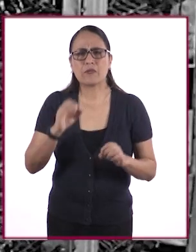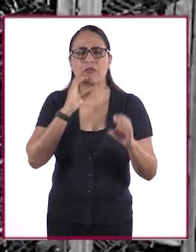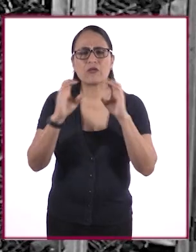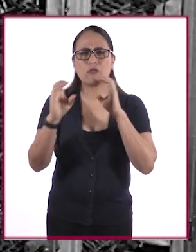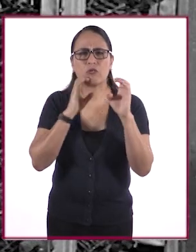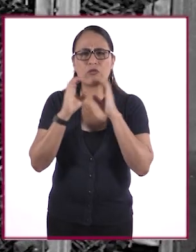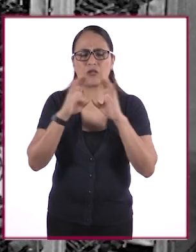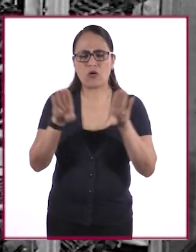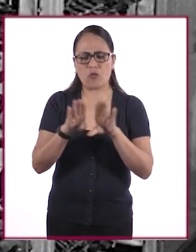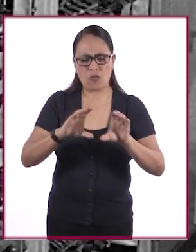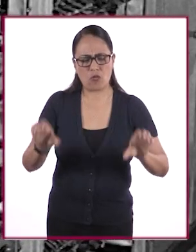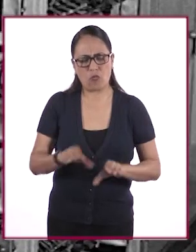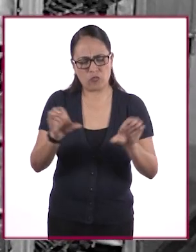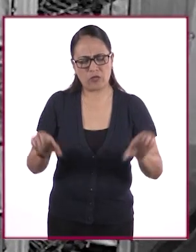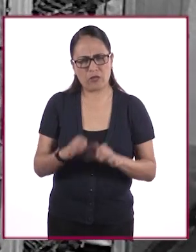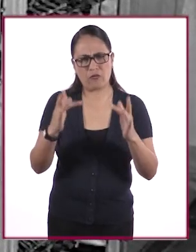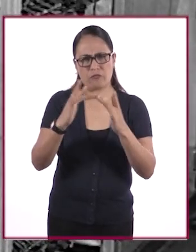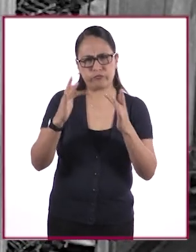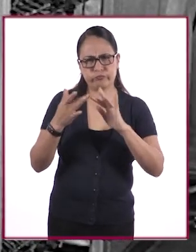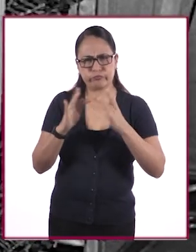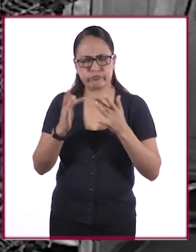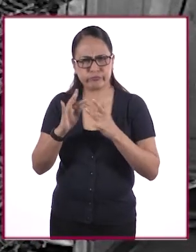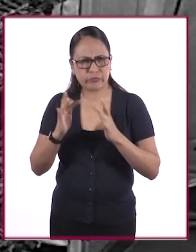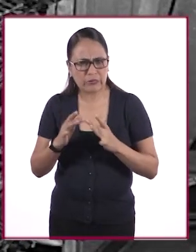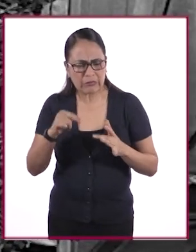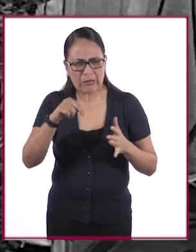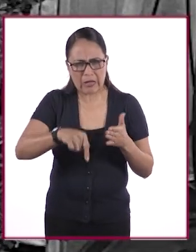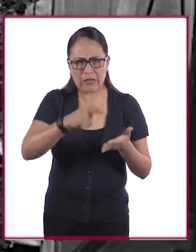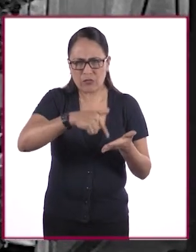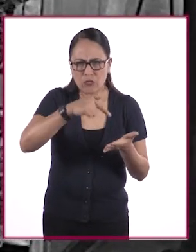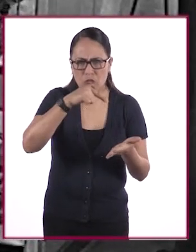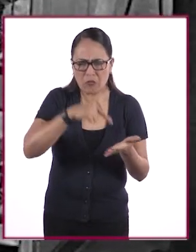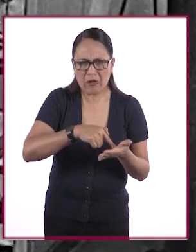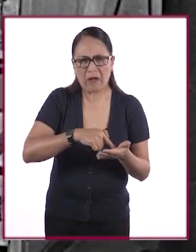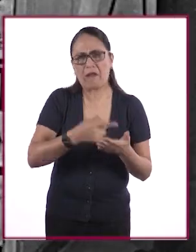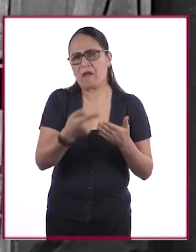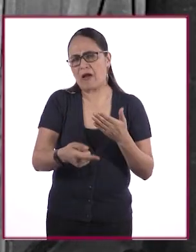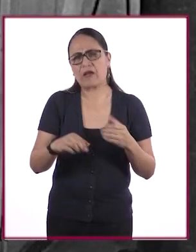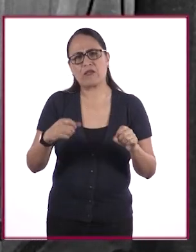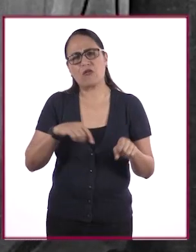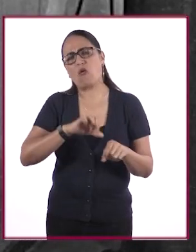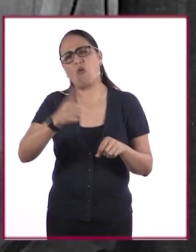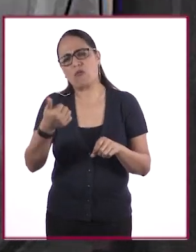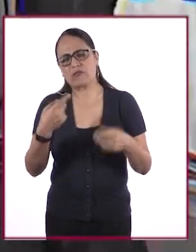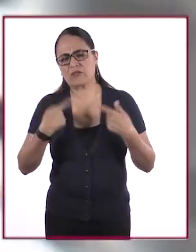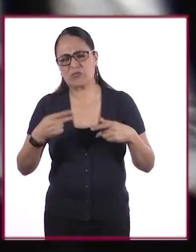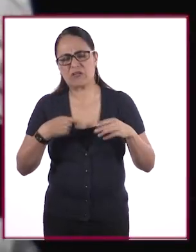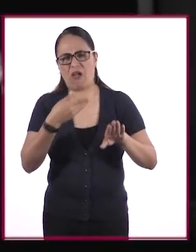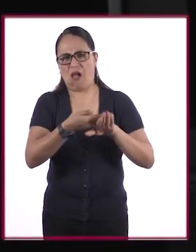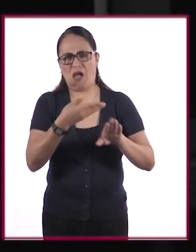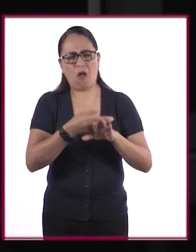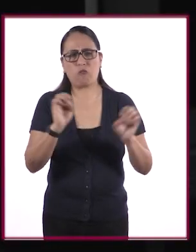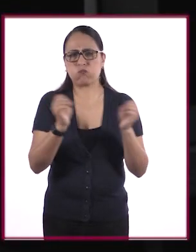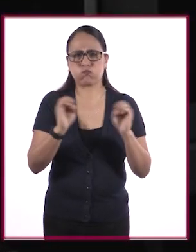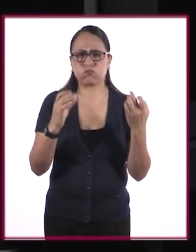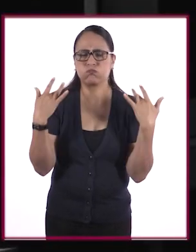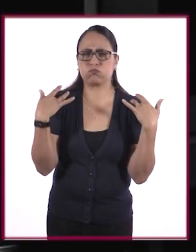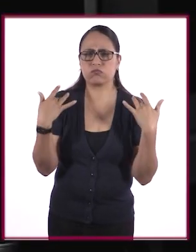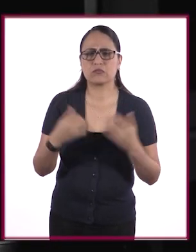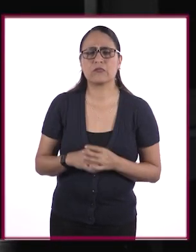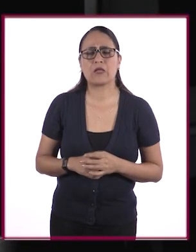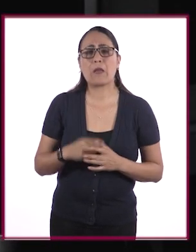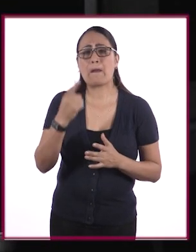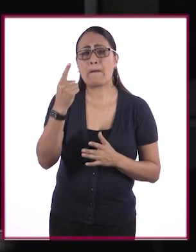mediante computadoras conectadas a una red descentralizada resultaba inmune a ataques externos. El gran paso se dio